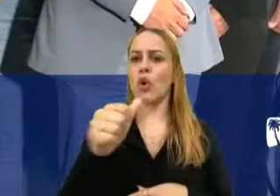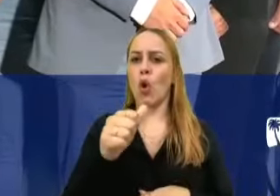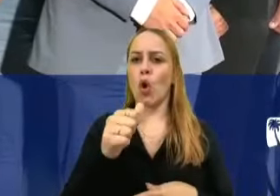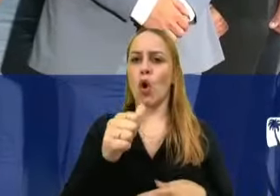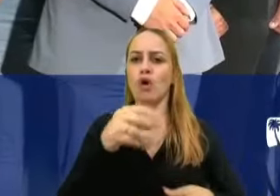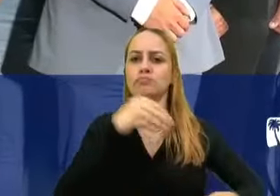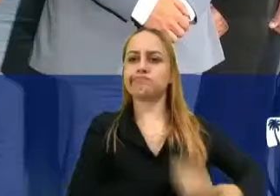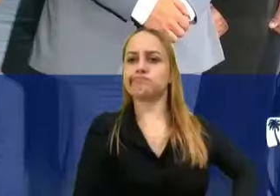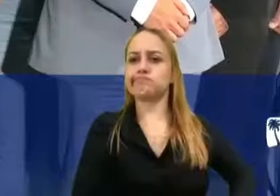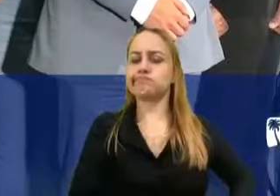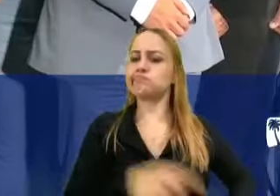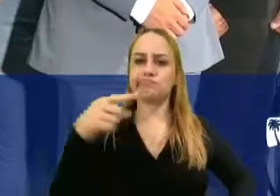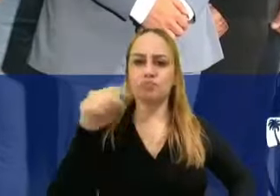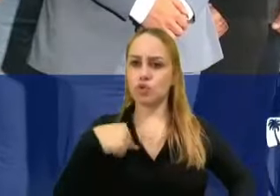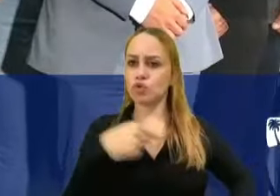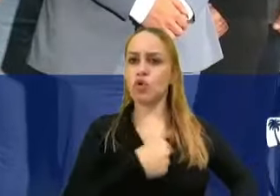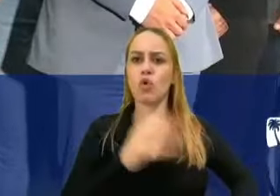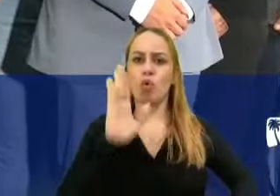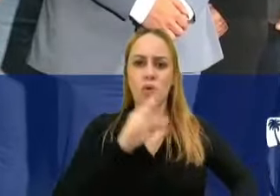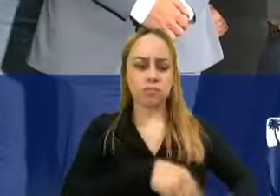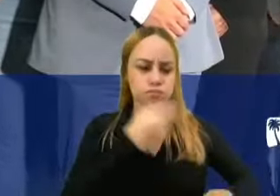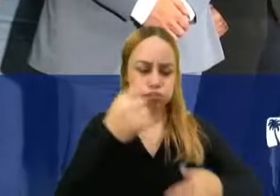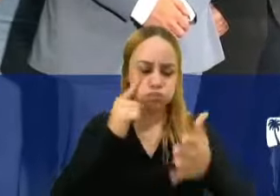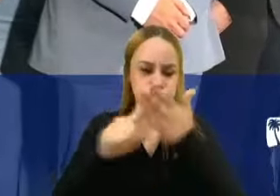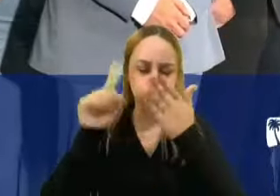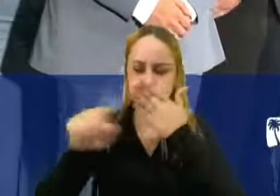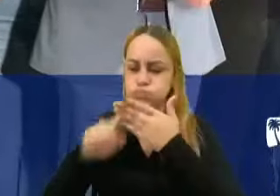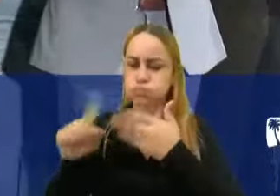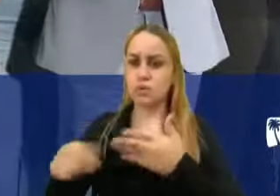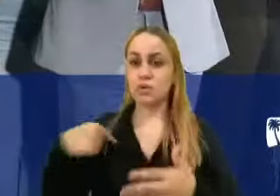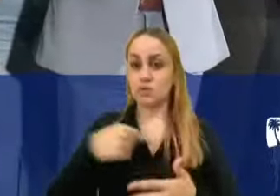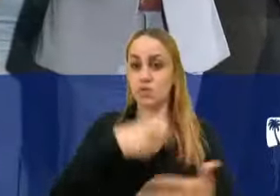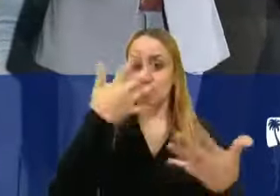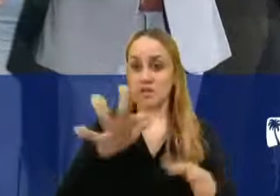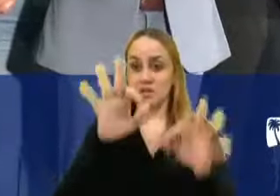mediante el voto en este nuevo senado que el señor les bendiga